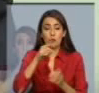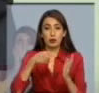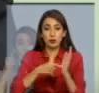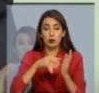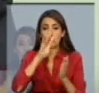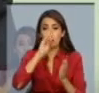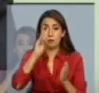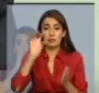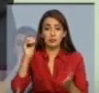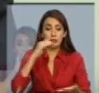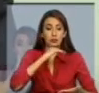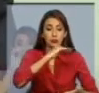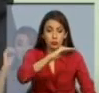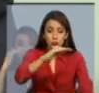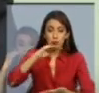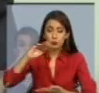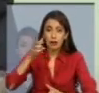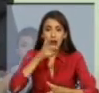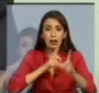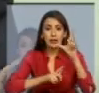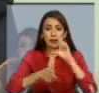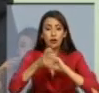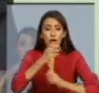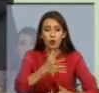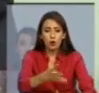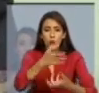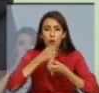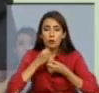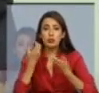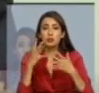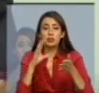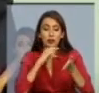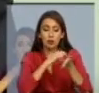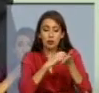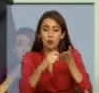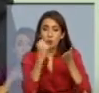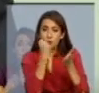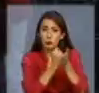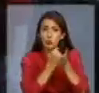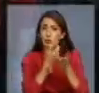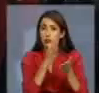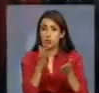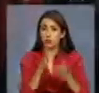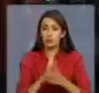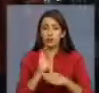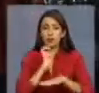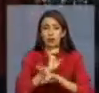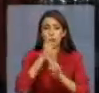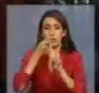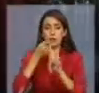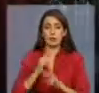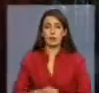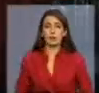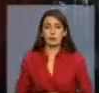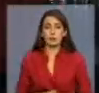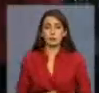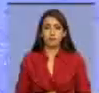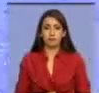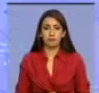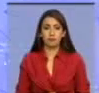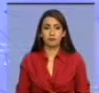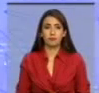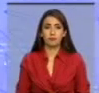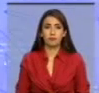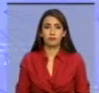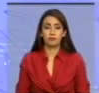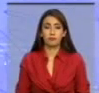4.720 litros de alcohol que no tienen permisos sanitarios. Alexis Moncayo, Ecuador TV. Y